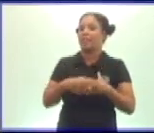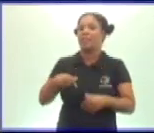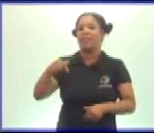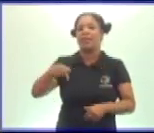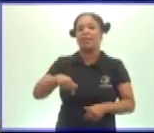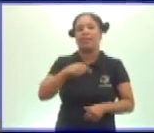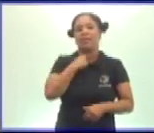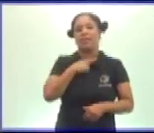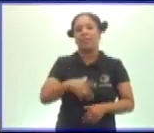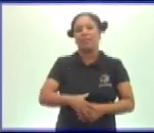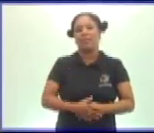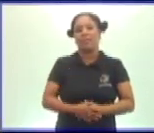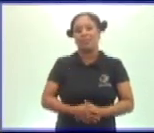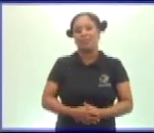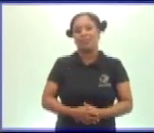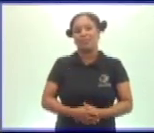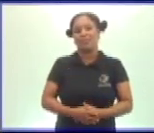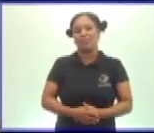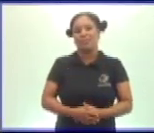caso.